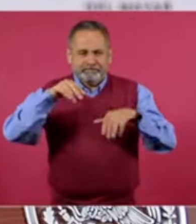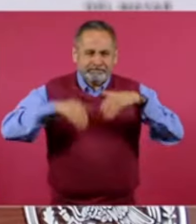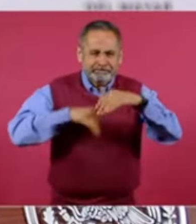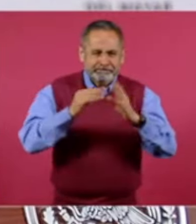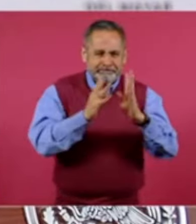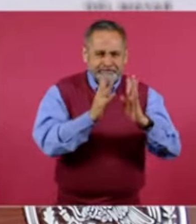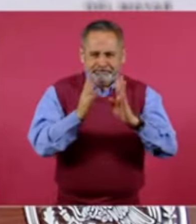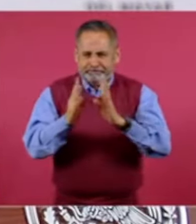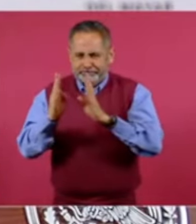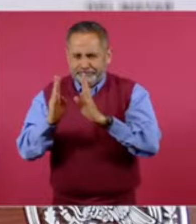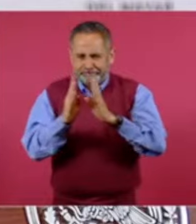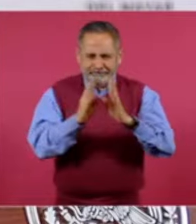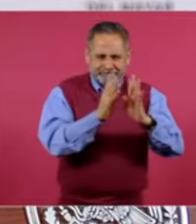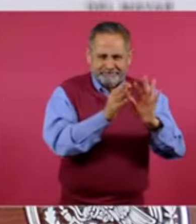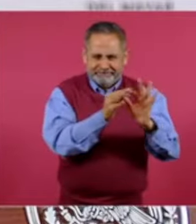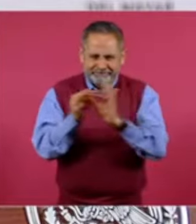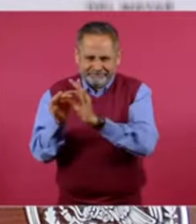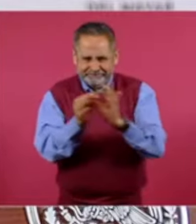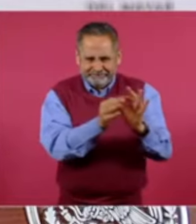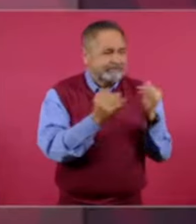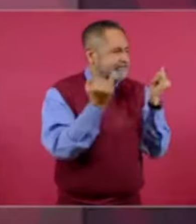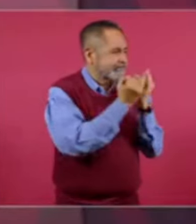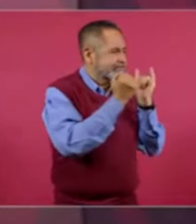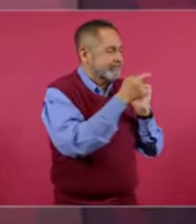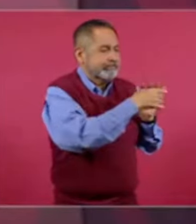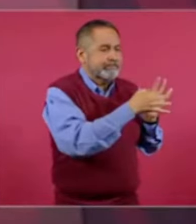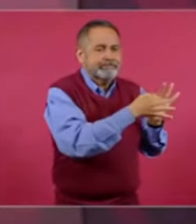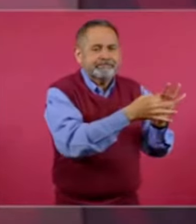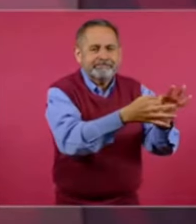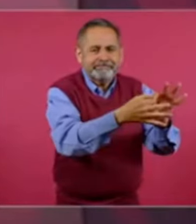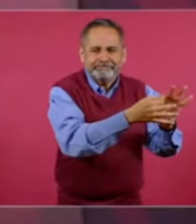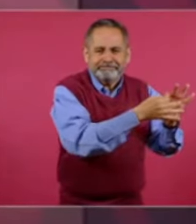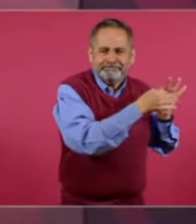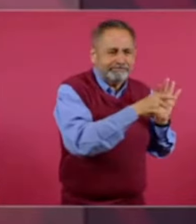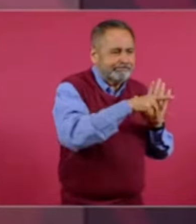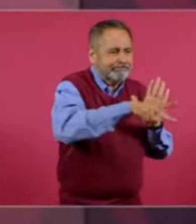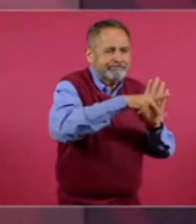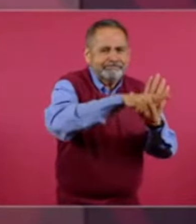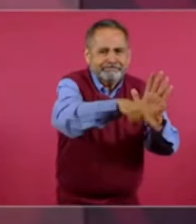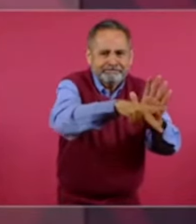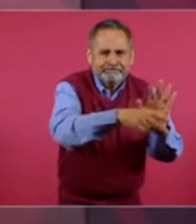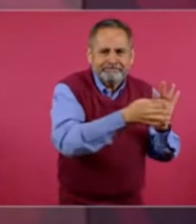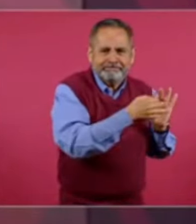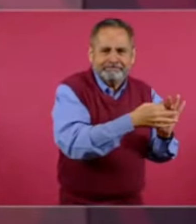Campaña, como esto que estamos viendo de las ocho columnas, por lo que dijo el embajador.